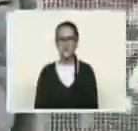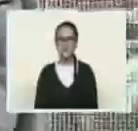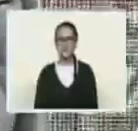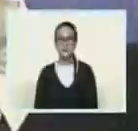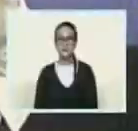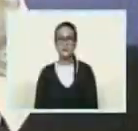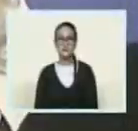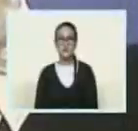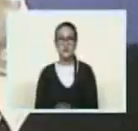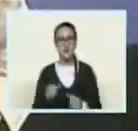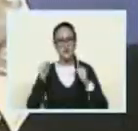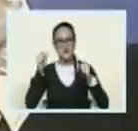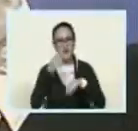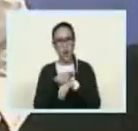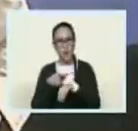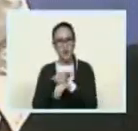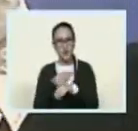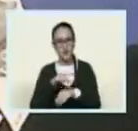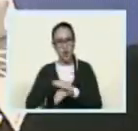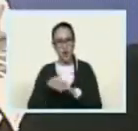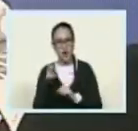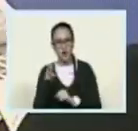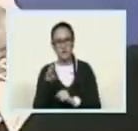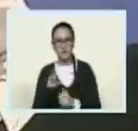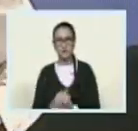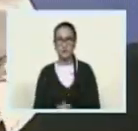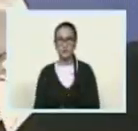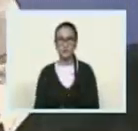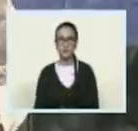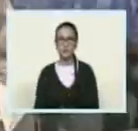siempre. ¡Que viva el gobernador Héctor Rodríguez!